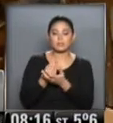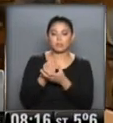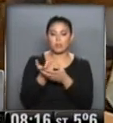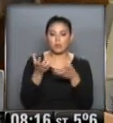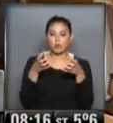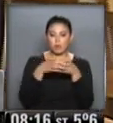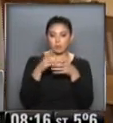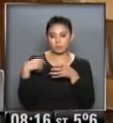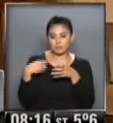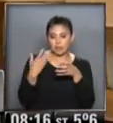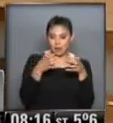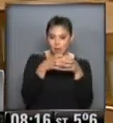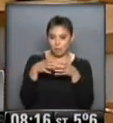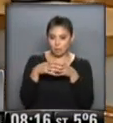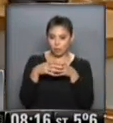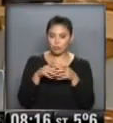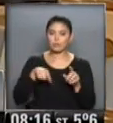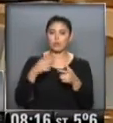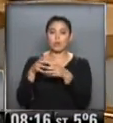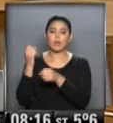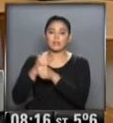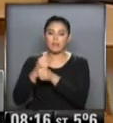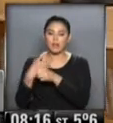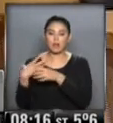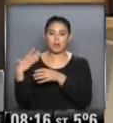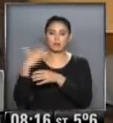organizaciones gremiales, cooperativas,